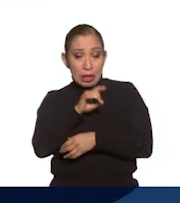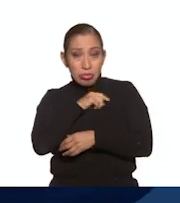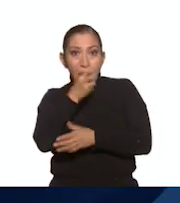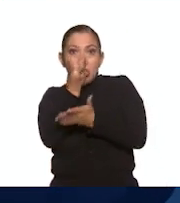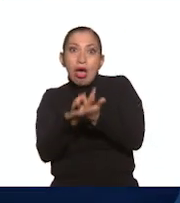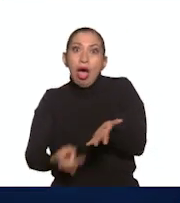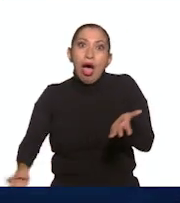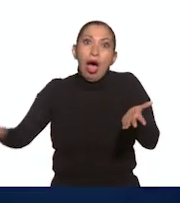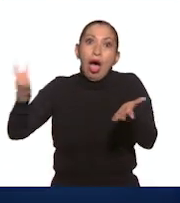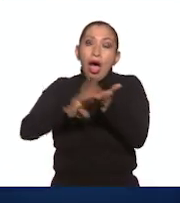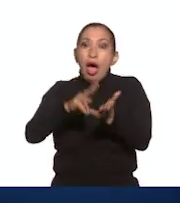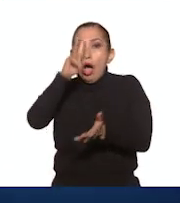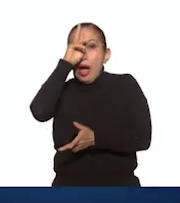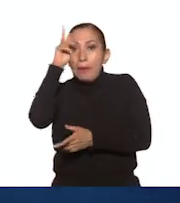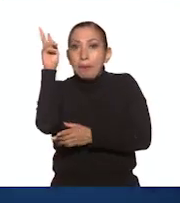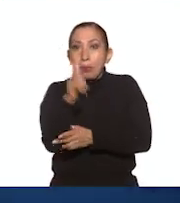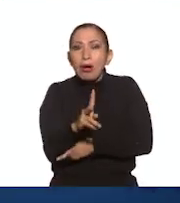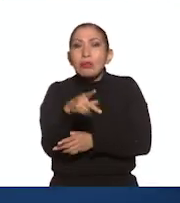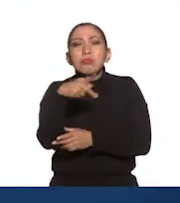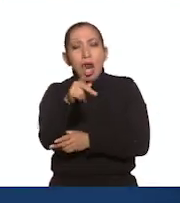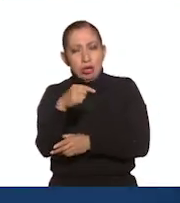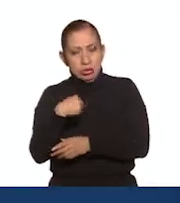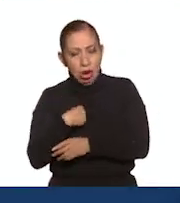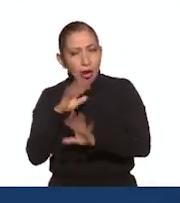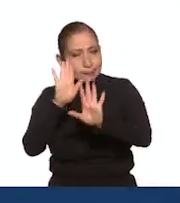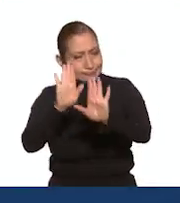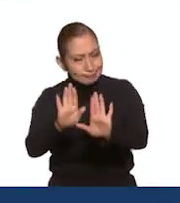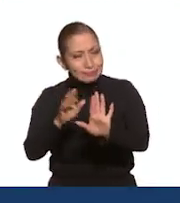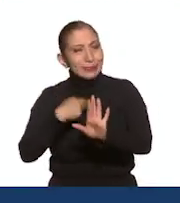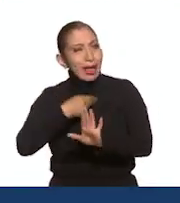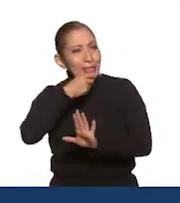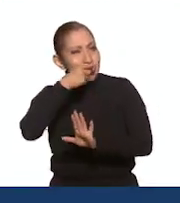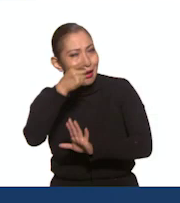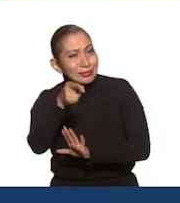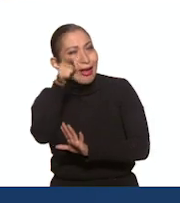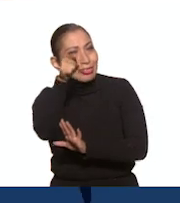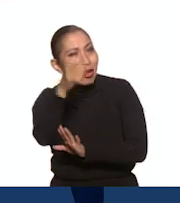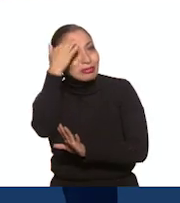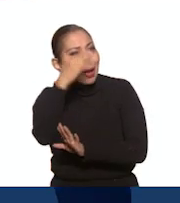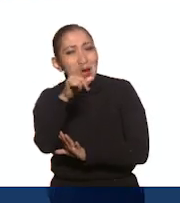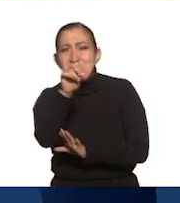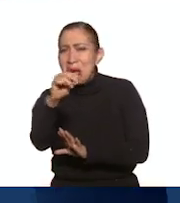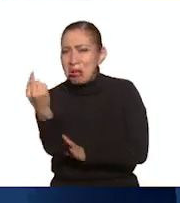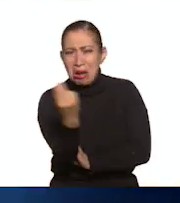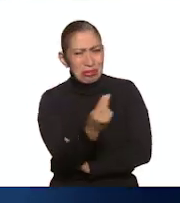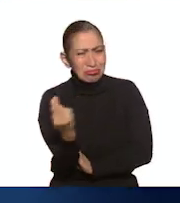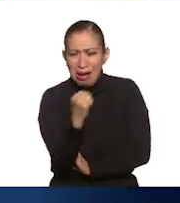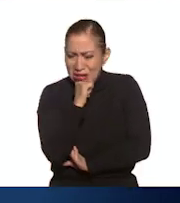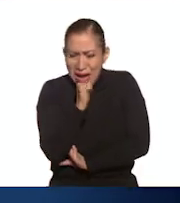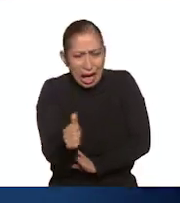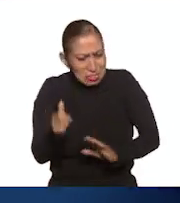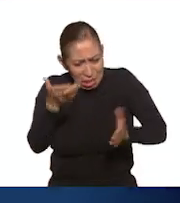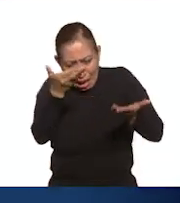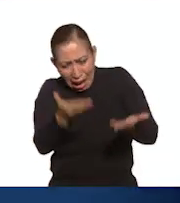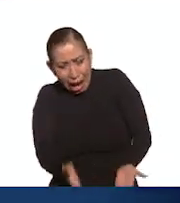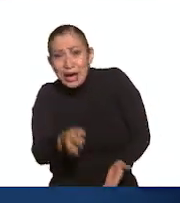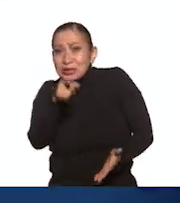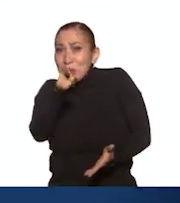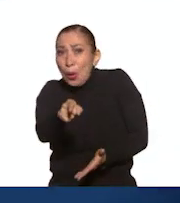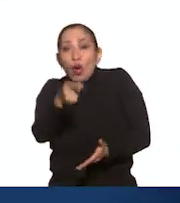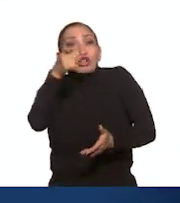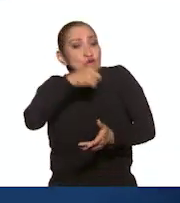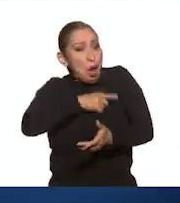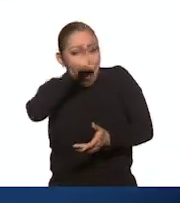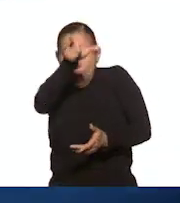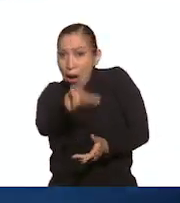triplicó. Pero yo quiero que sepas que no necesitas nada que no seas